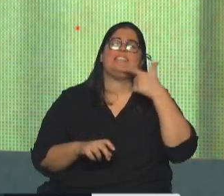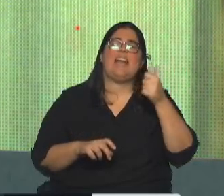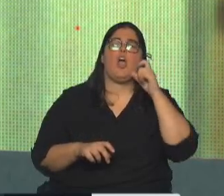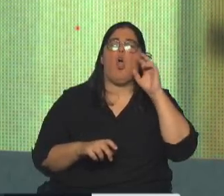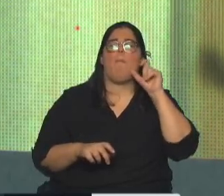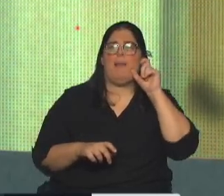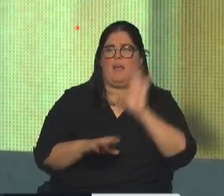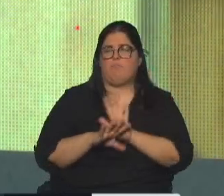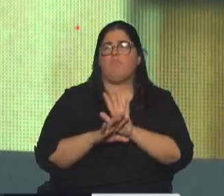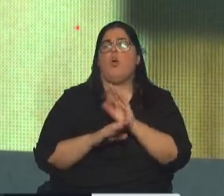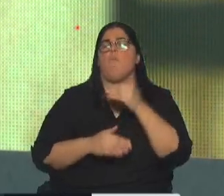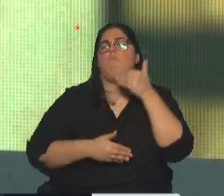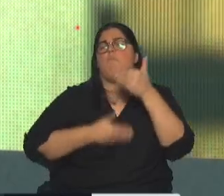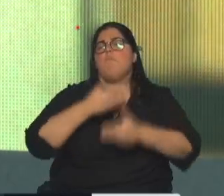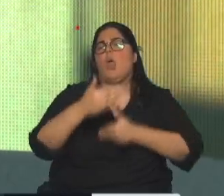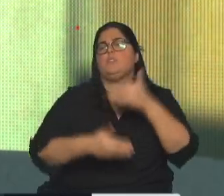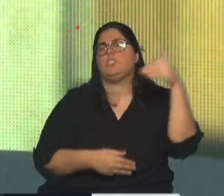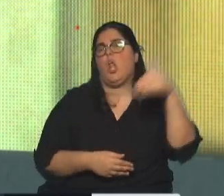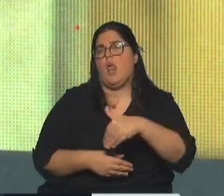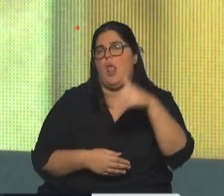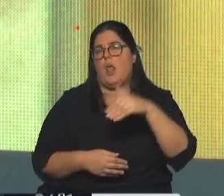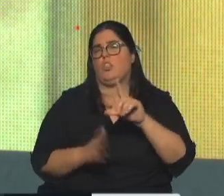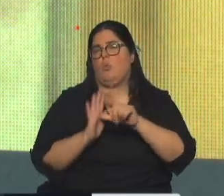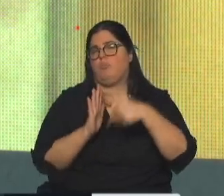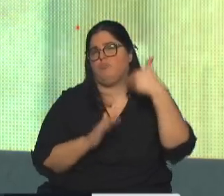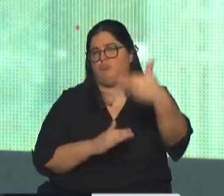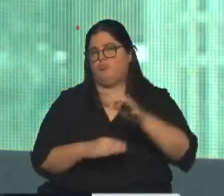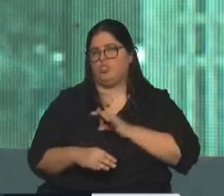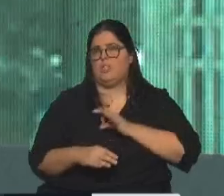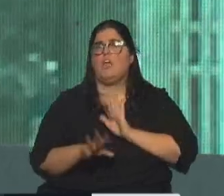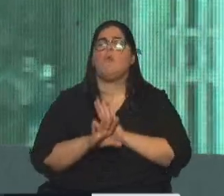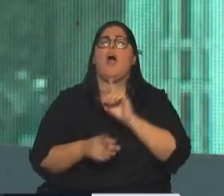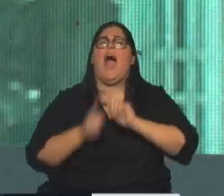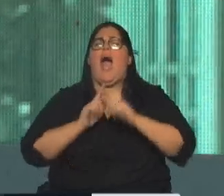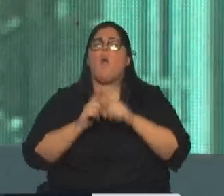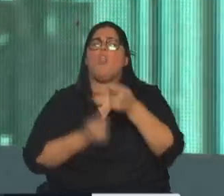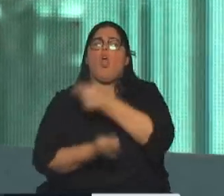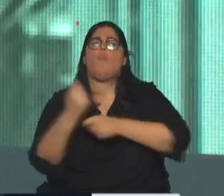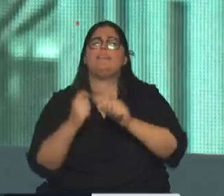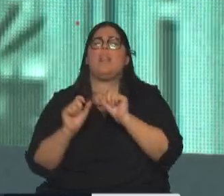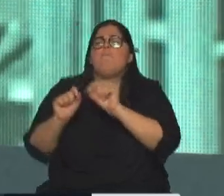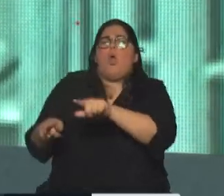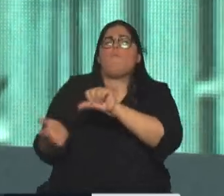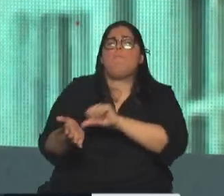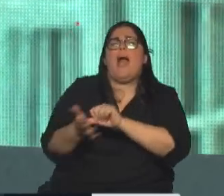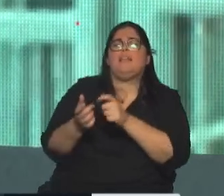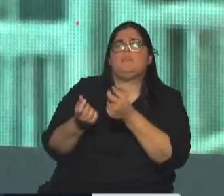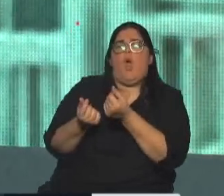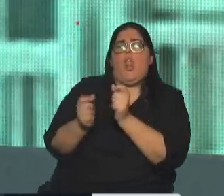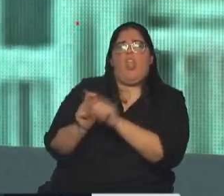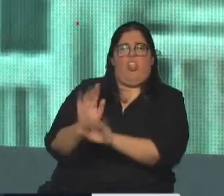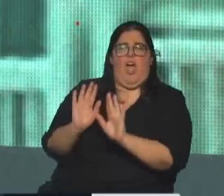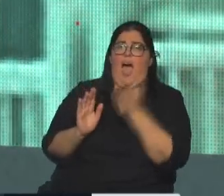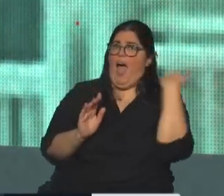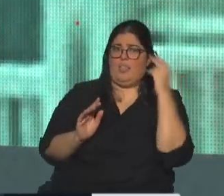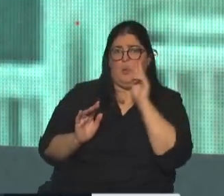proceso que va a durar muchos años, pero esto de hacer tratados comerciales en monedas nacionales antes no se veía. Y ya lo